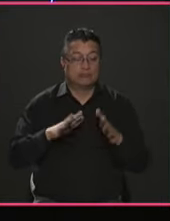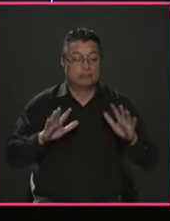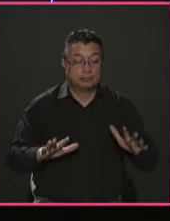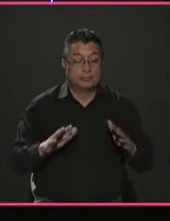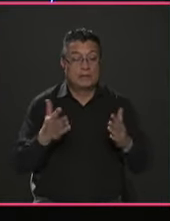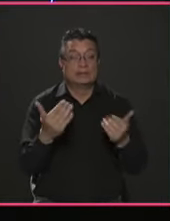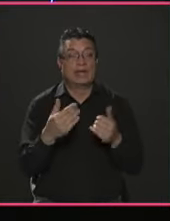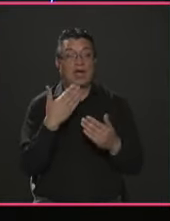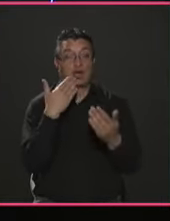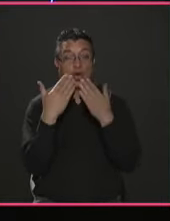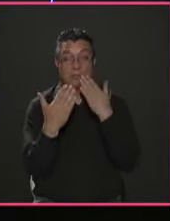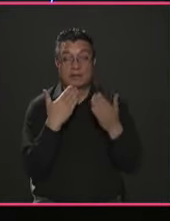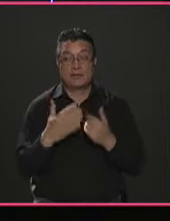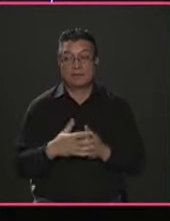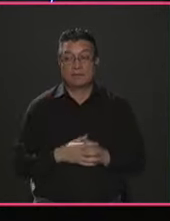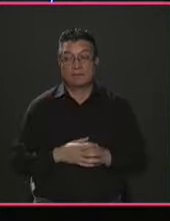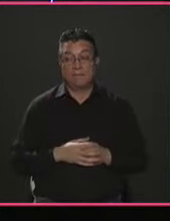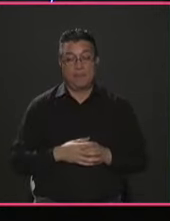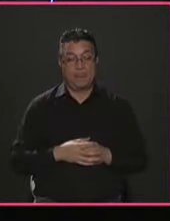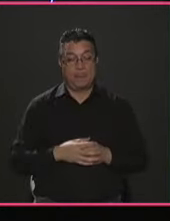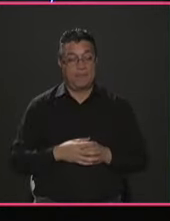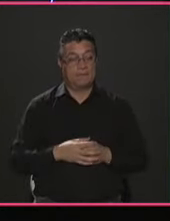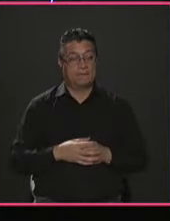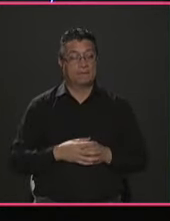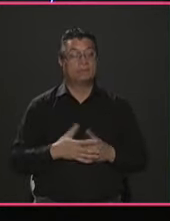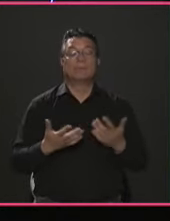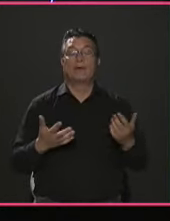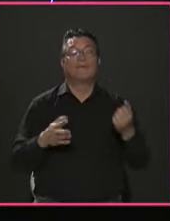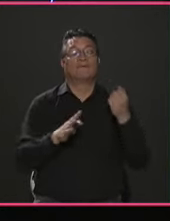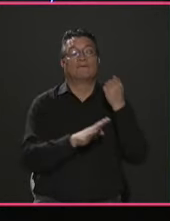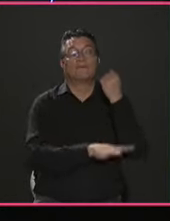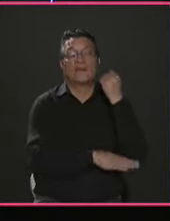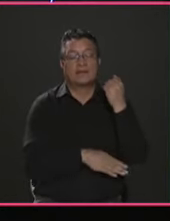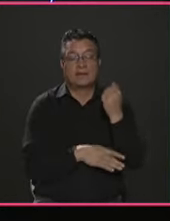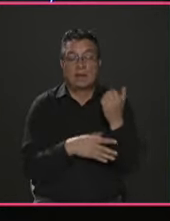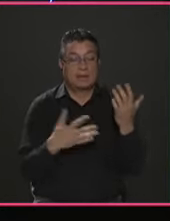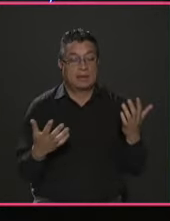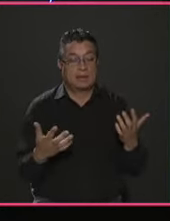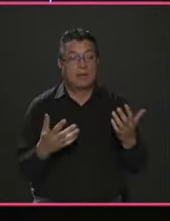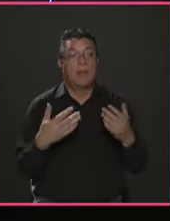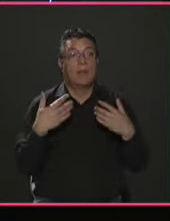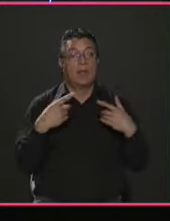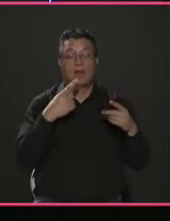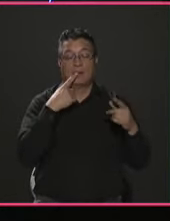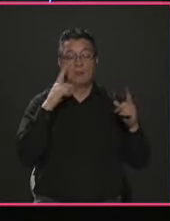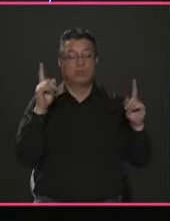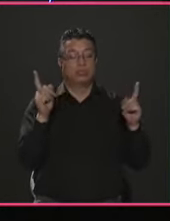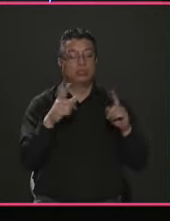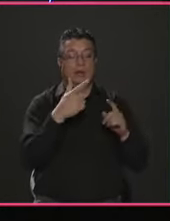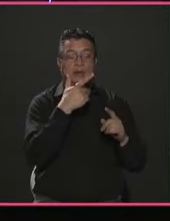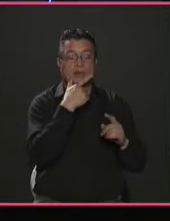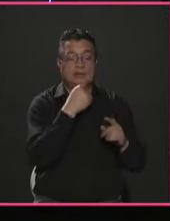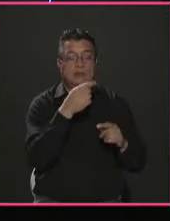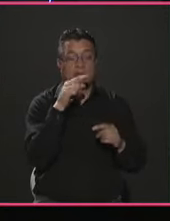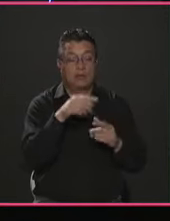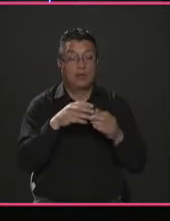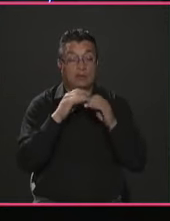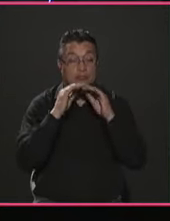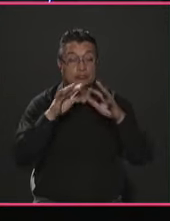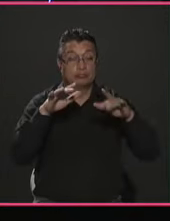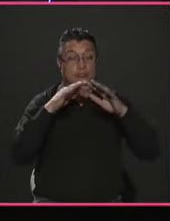conversar e básicamente conclusiones relativamente simples el proceso de difusión